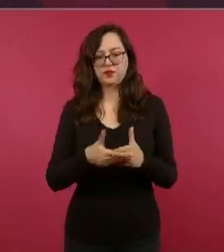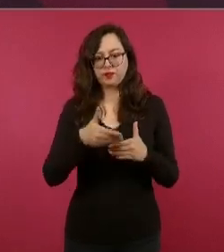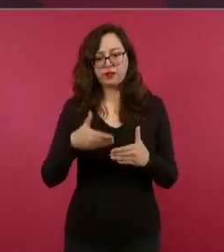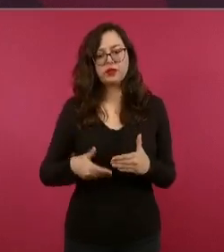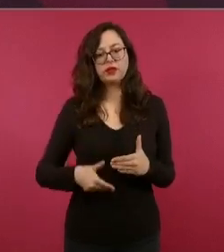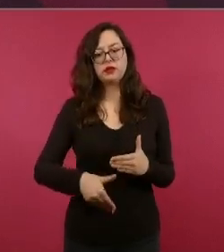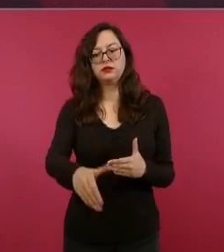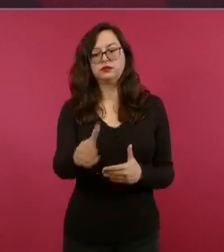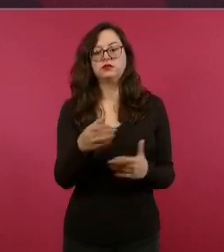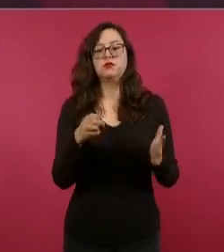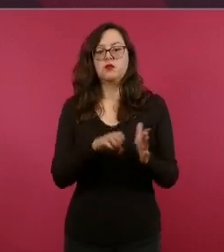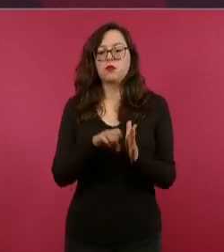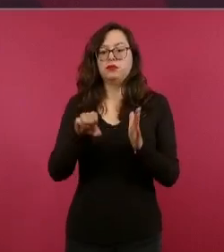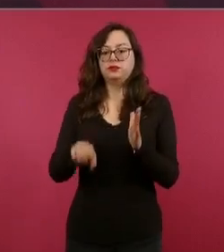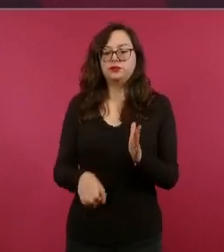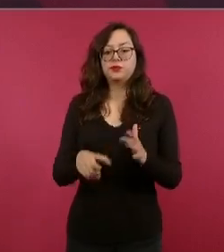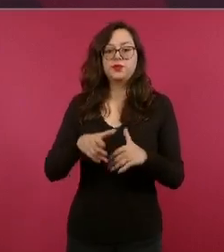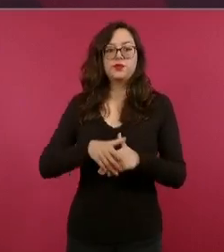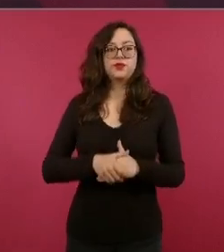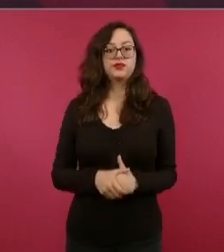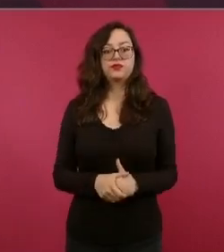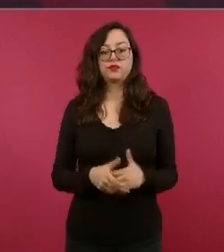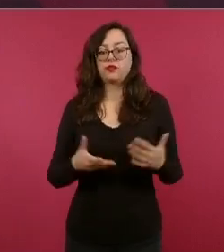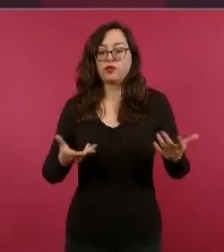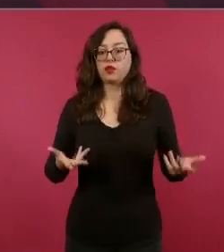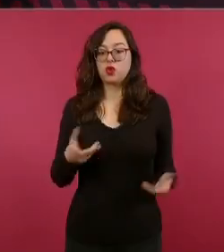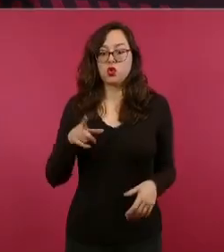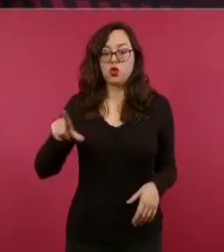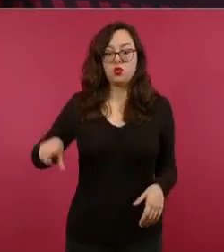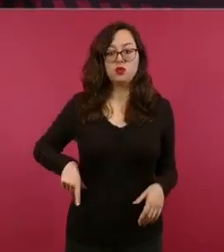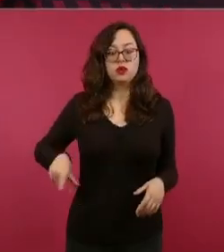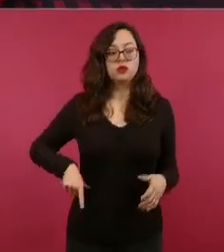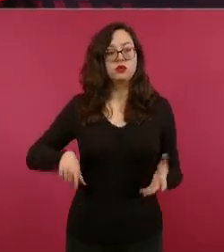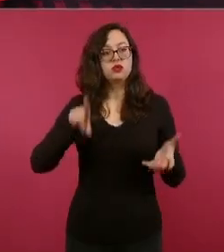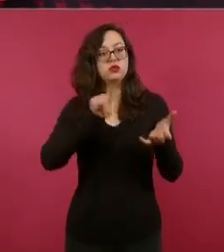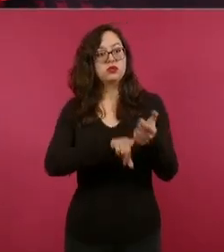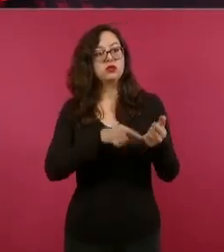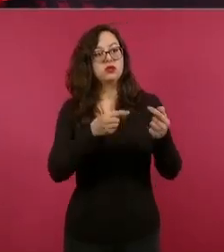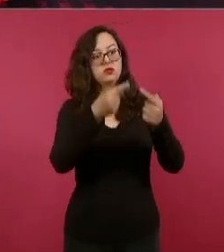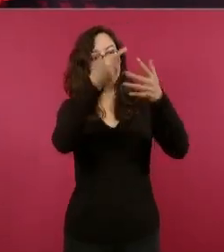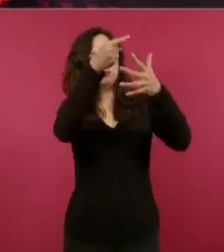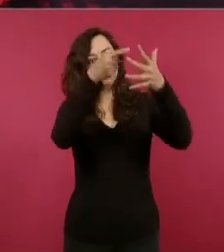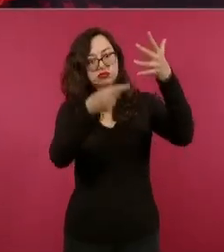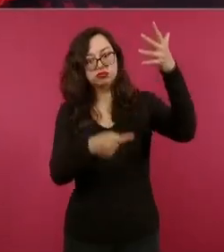adelgazando, ¿no?, el aparato burocrático, sobre todo